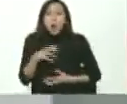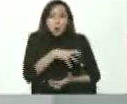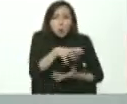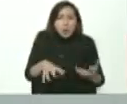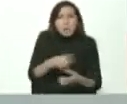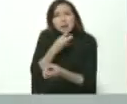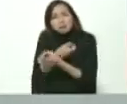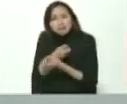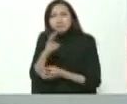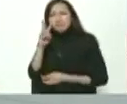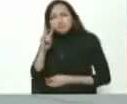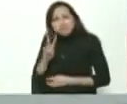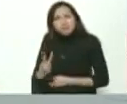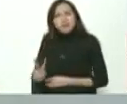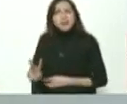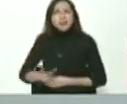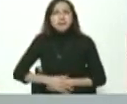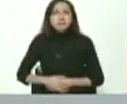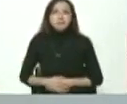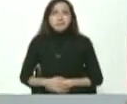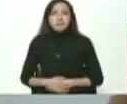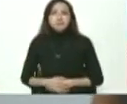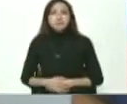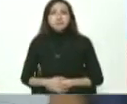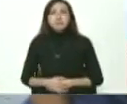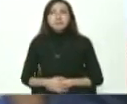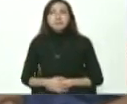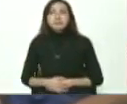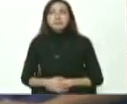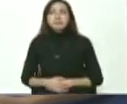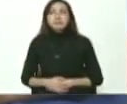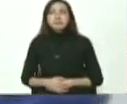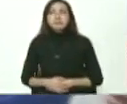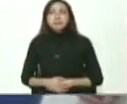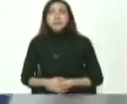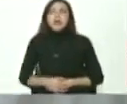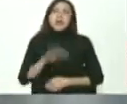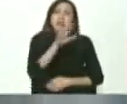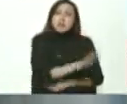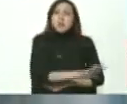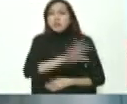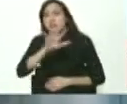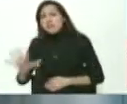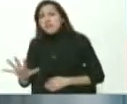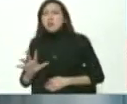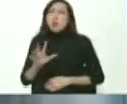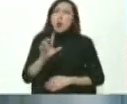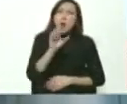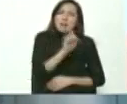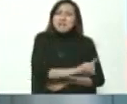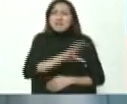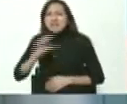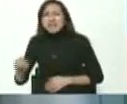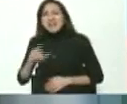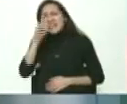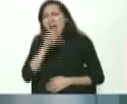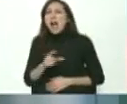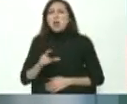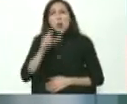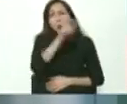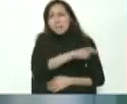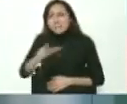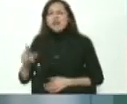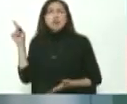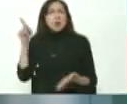ósea, que se realizan en mujeres a partir de los 55-60 años. Y la mamografía es uno de los